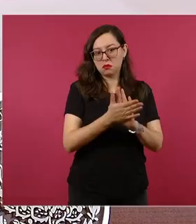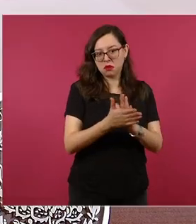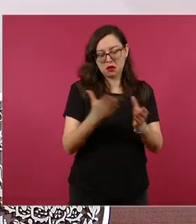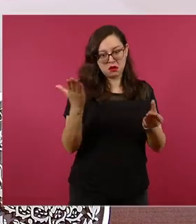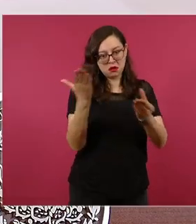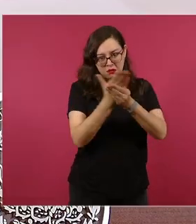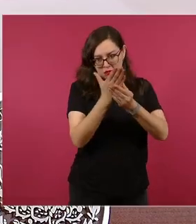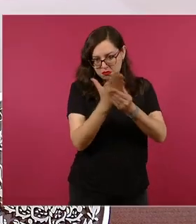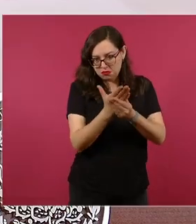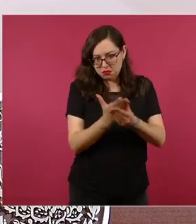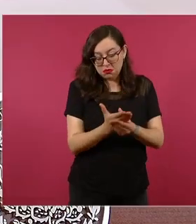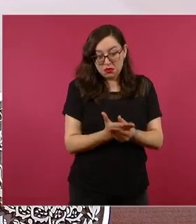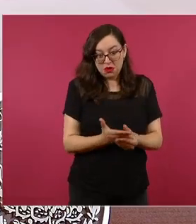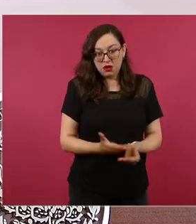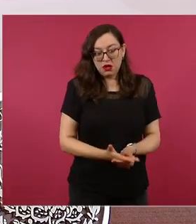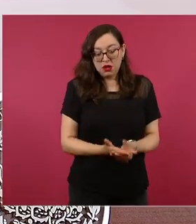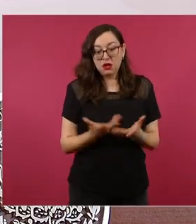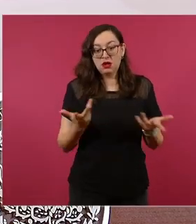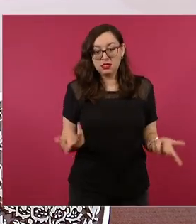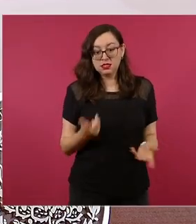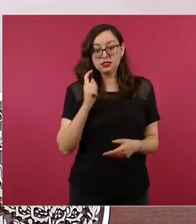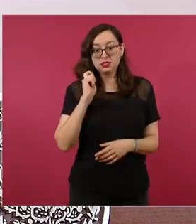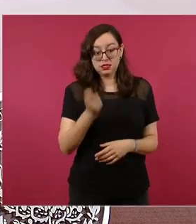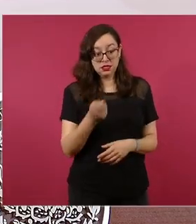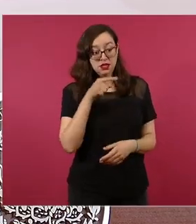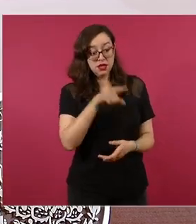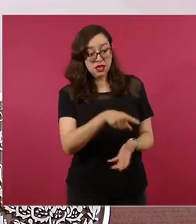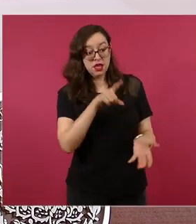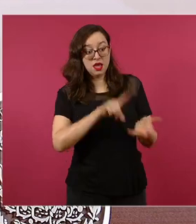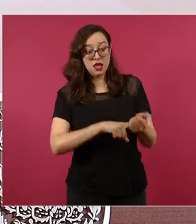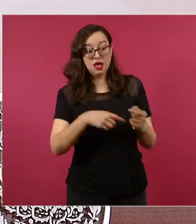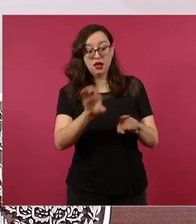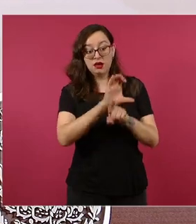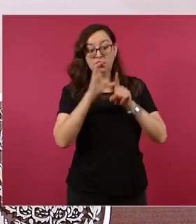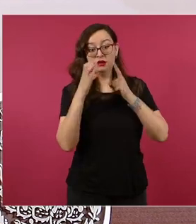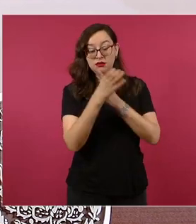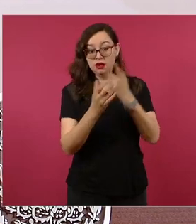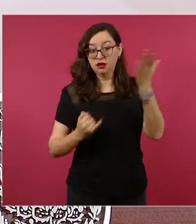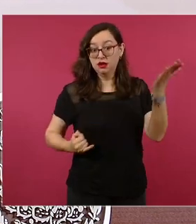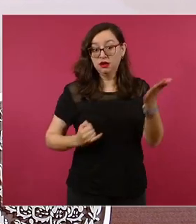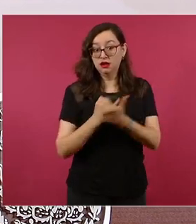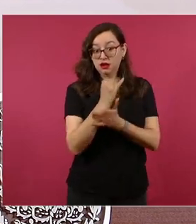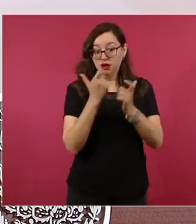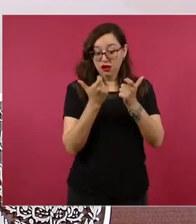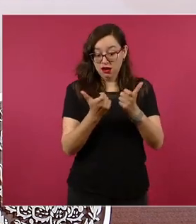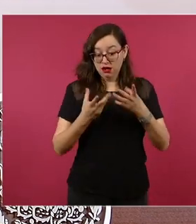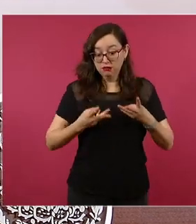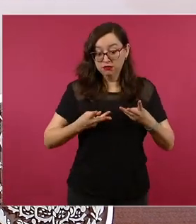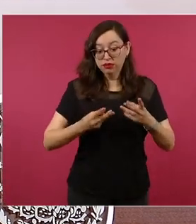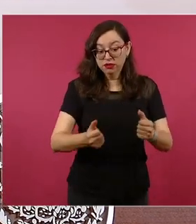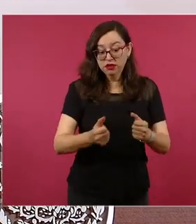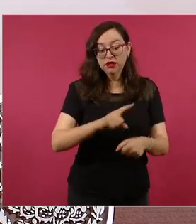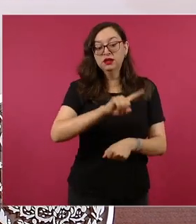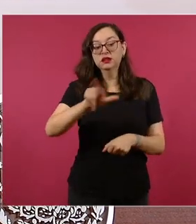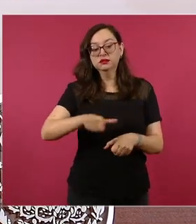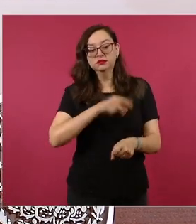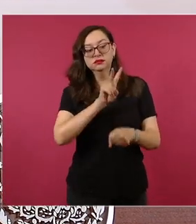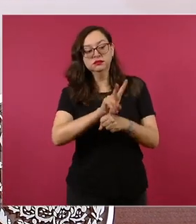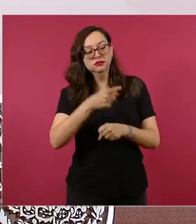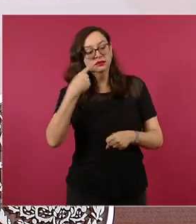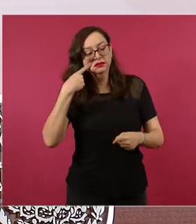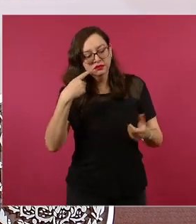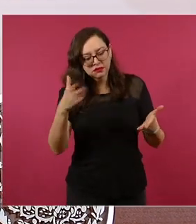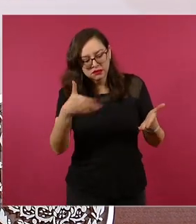permitir que la decisión que toman la gente, las personas, en el comité, le podamos dar un